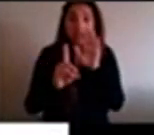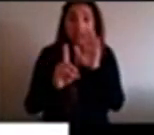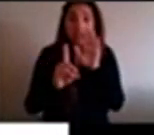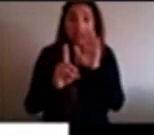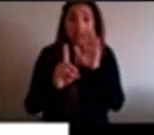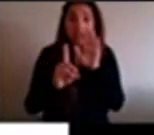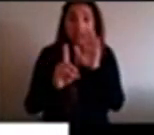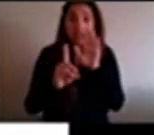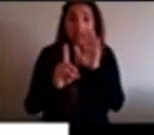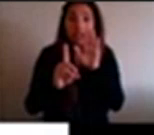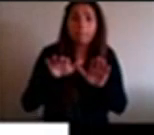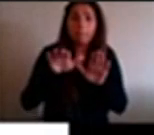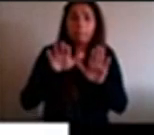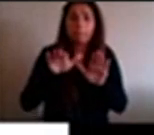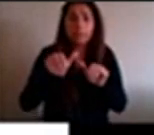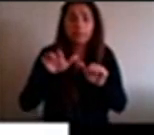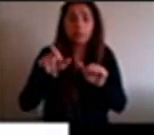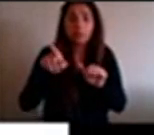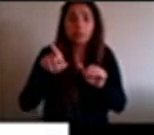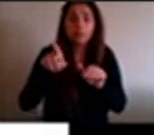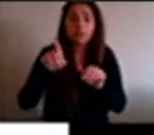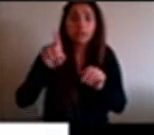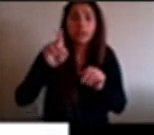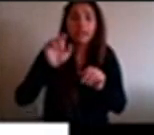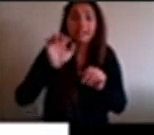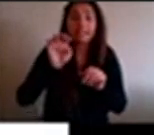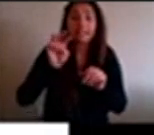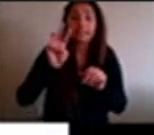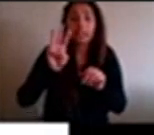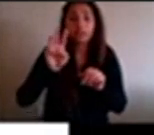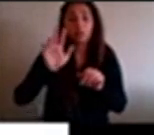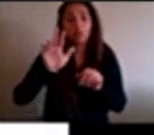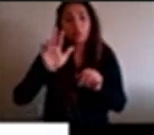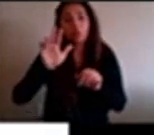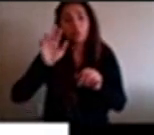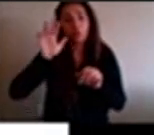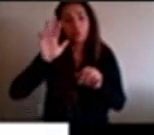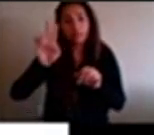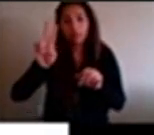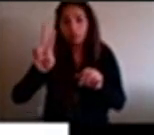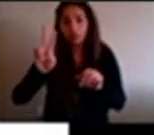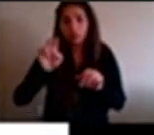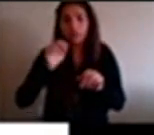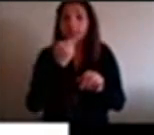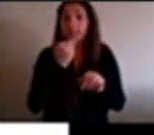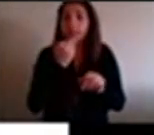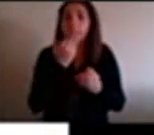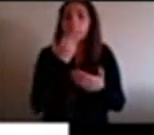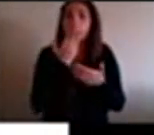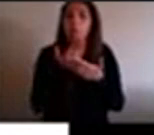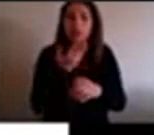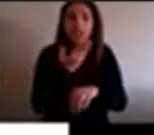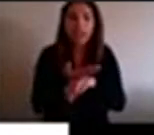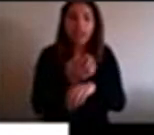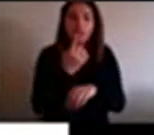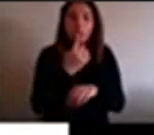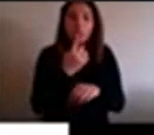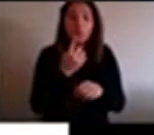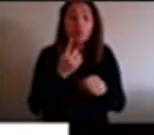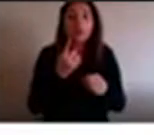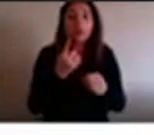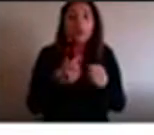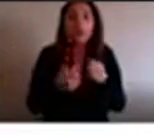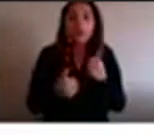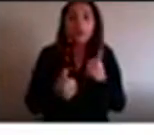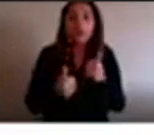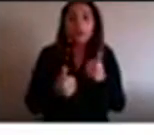1618, fue que se estableció puntajes adicionales en los procesos de licitaciones públicas y concurso de méritos a los